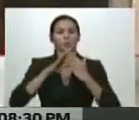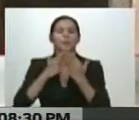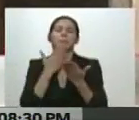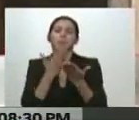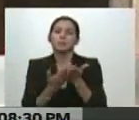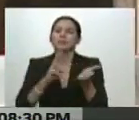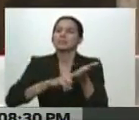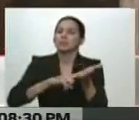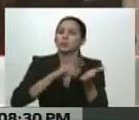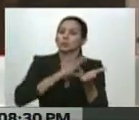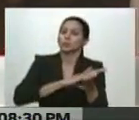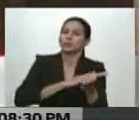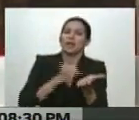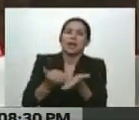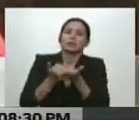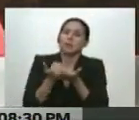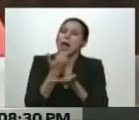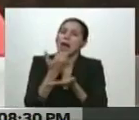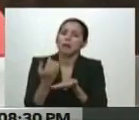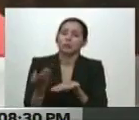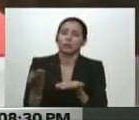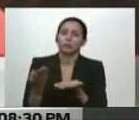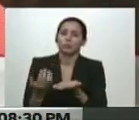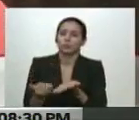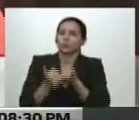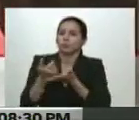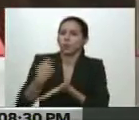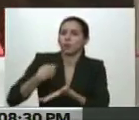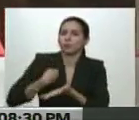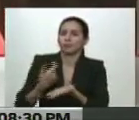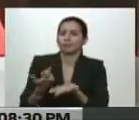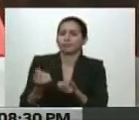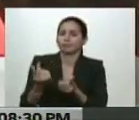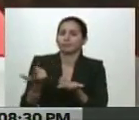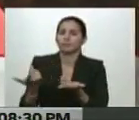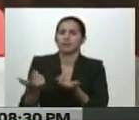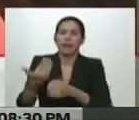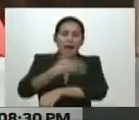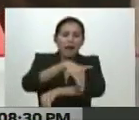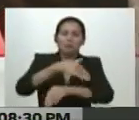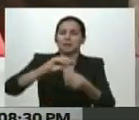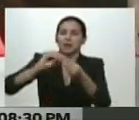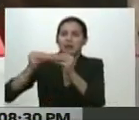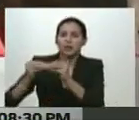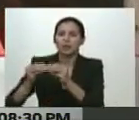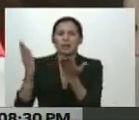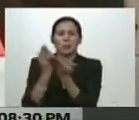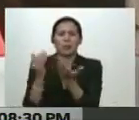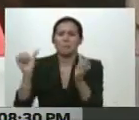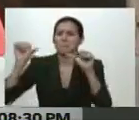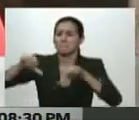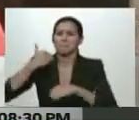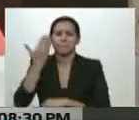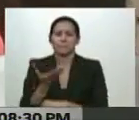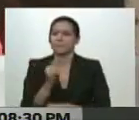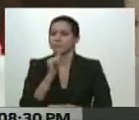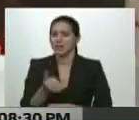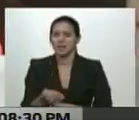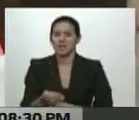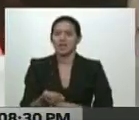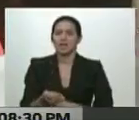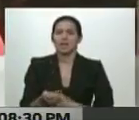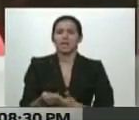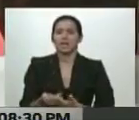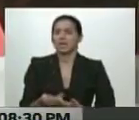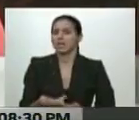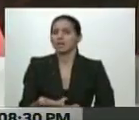Seguros sociales o ayudas económicas o cuestión de las arreglos de la calle, más que todas las calles, las escuelas que están deterioradas, principalmente las escuelas, que